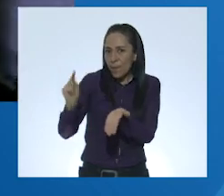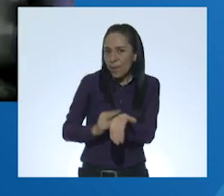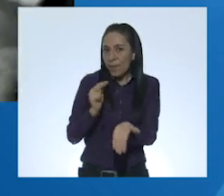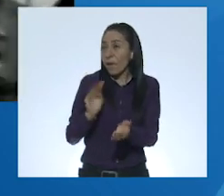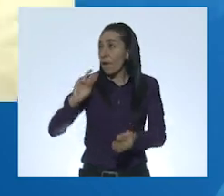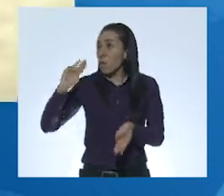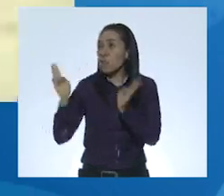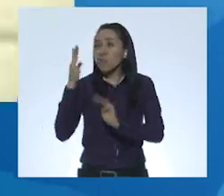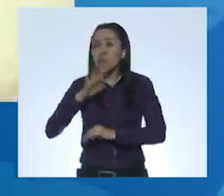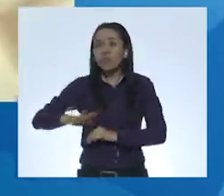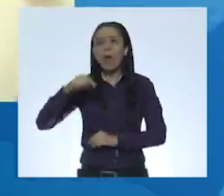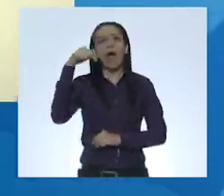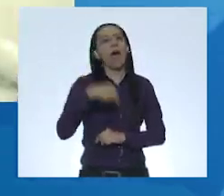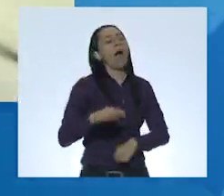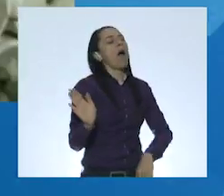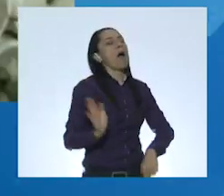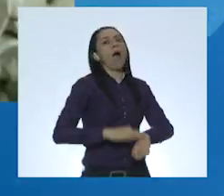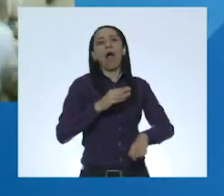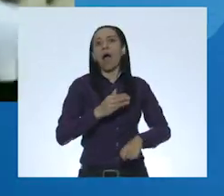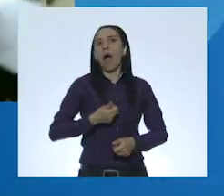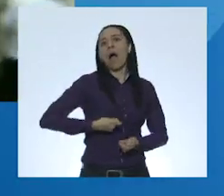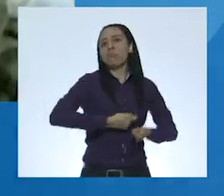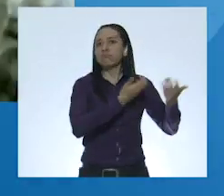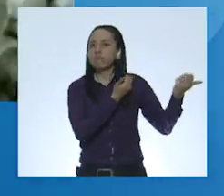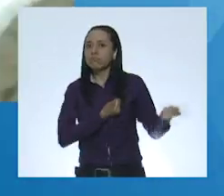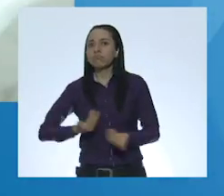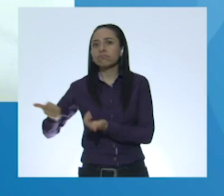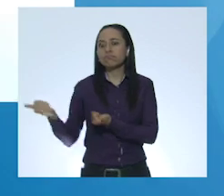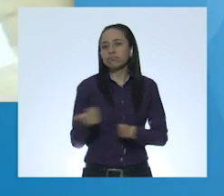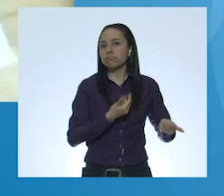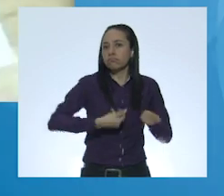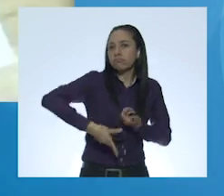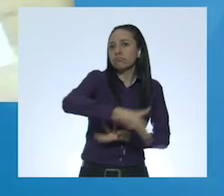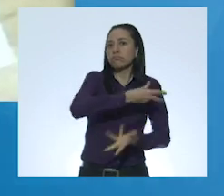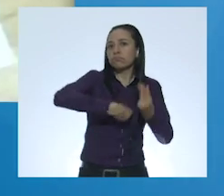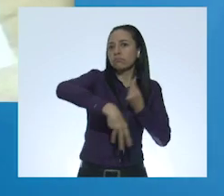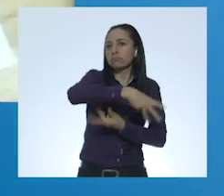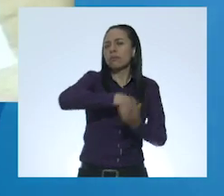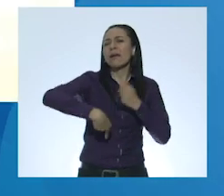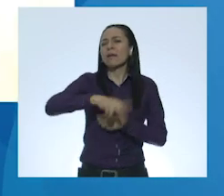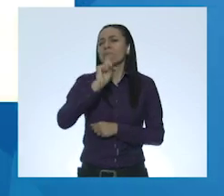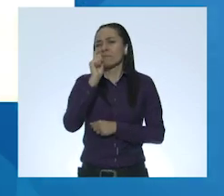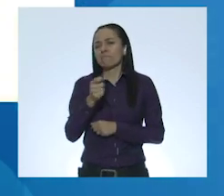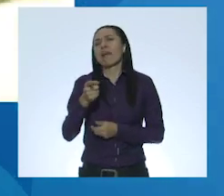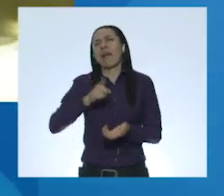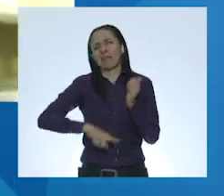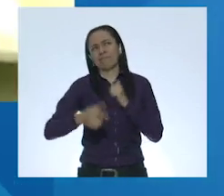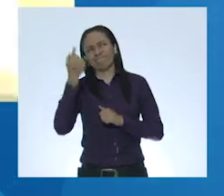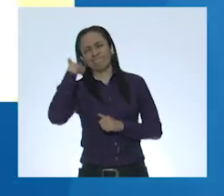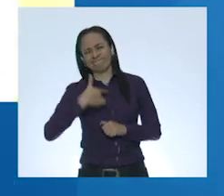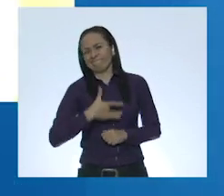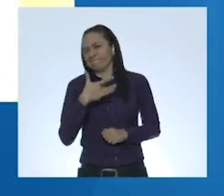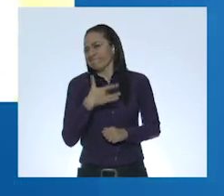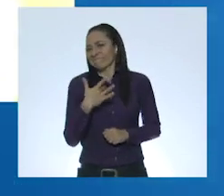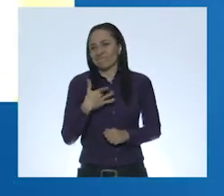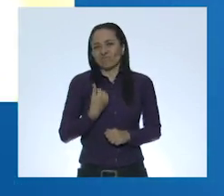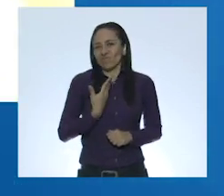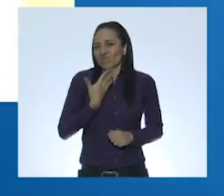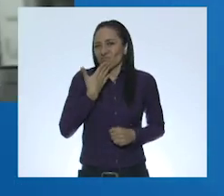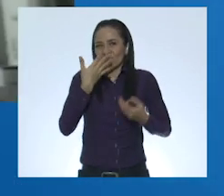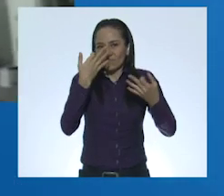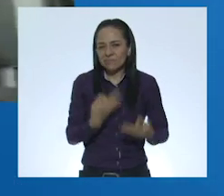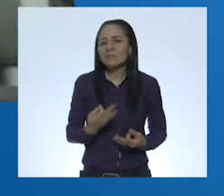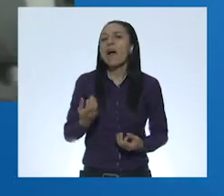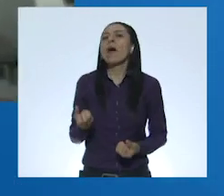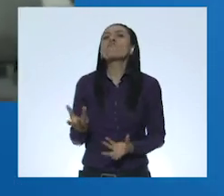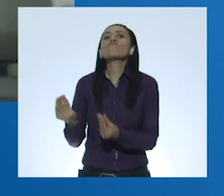mundo. Sin embargo, eso no ha impedido que se presenten constantes críticas, pues muchos consideran que el tratado